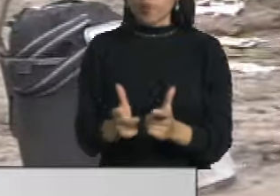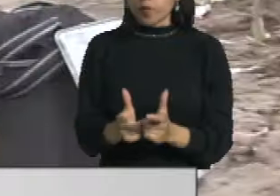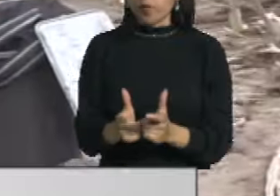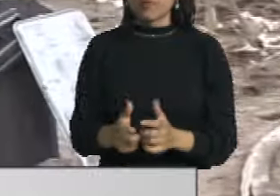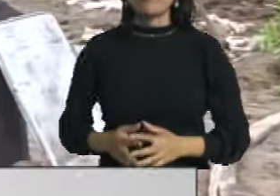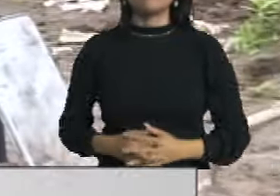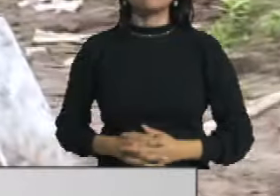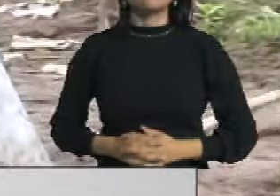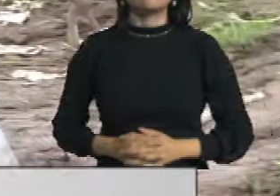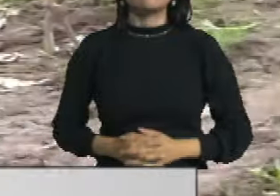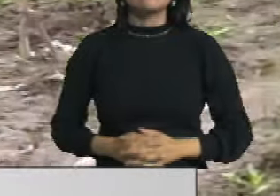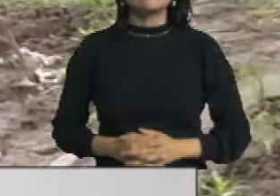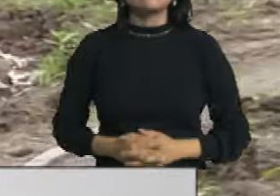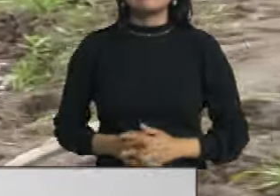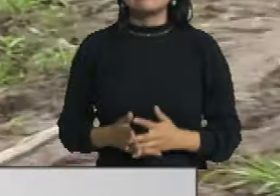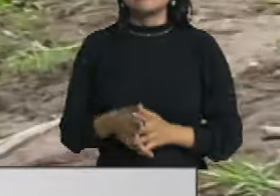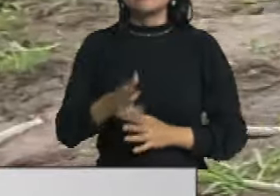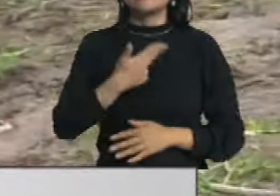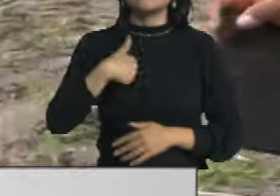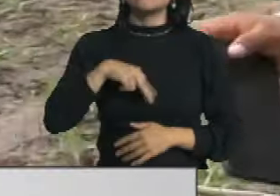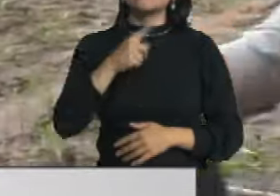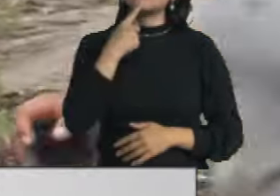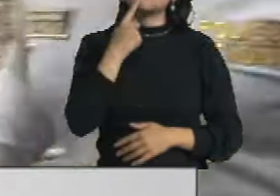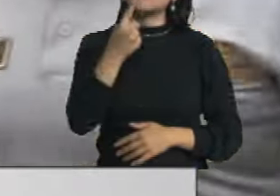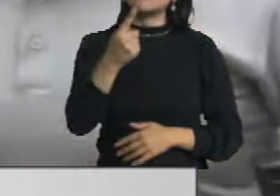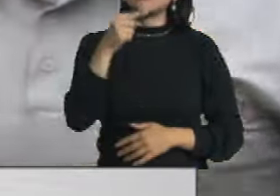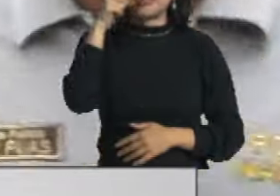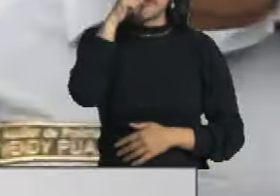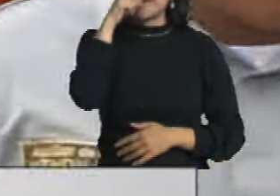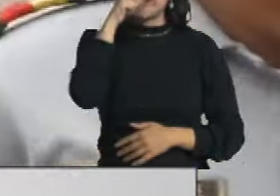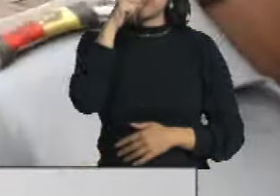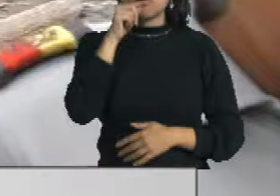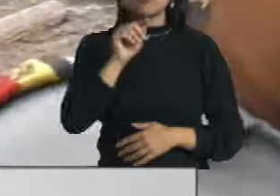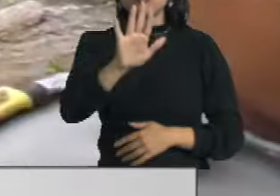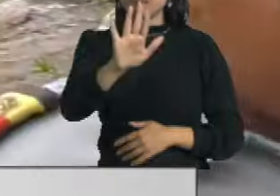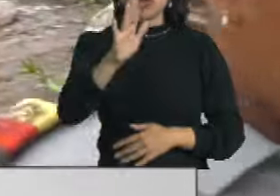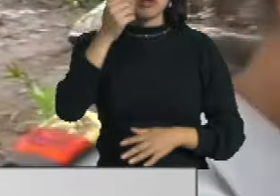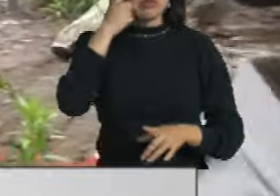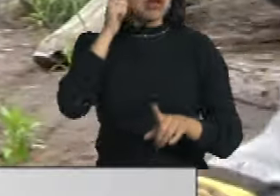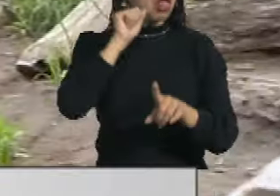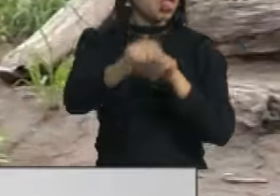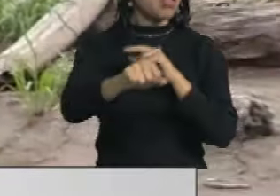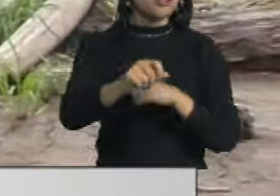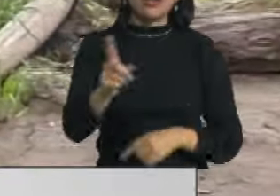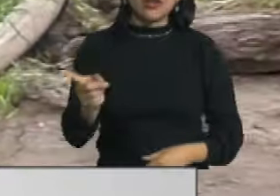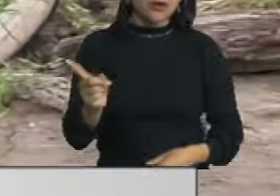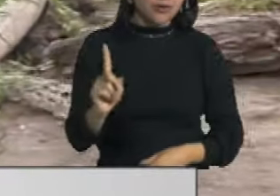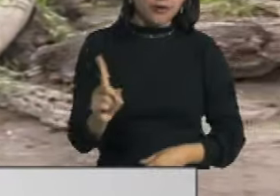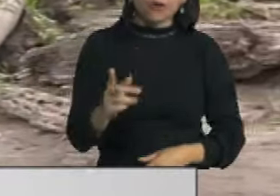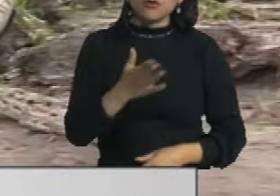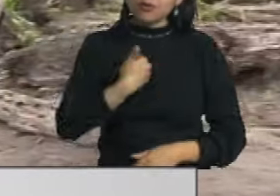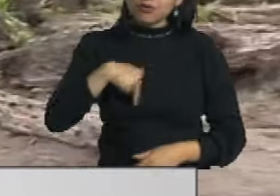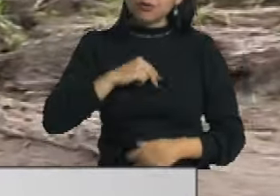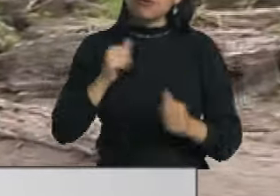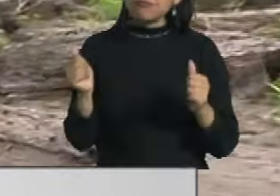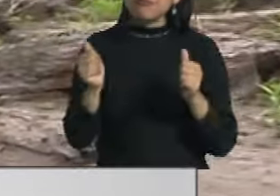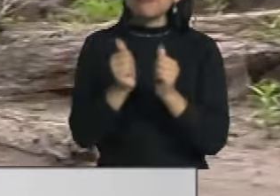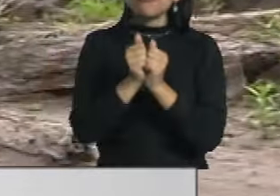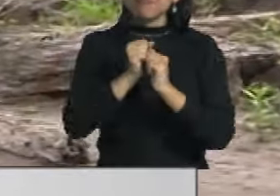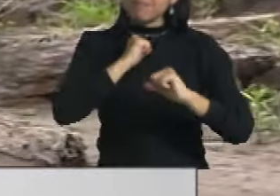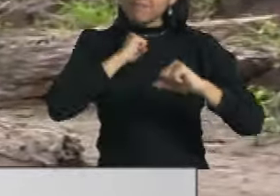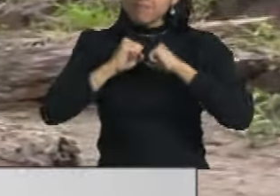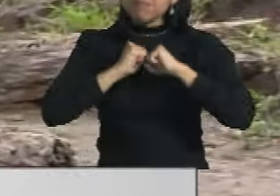Riesgo, nosotros el primer mensaje que queremos darle al Amazonas es que no está solo, que nosotros estamos desplegando las capacidades